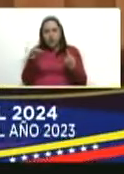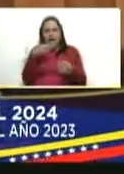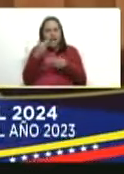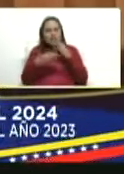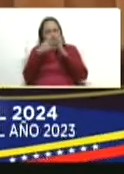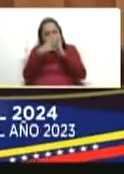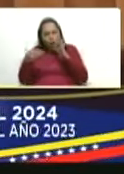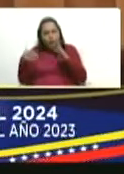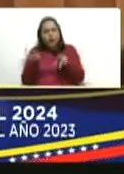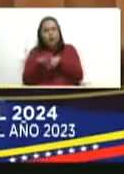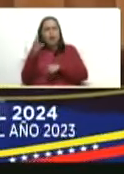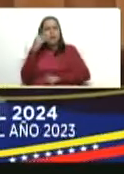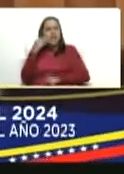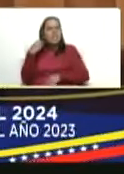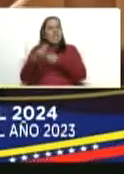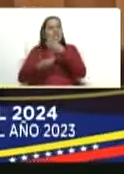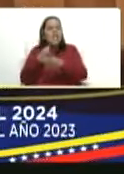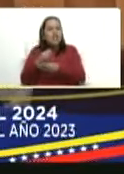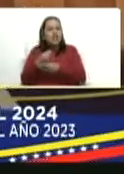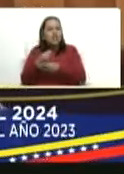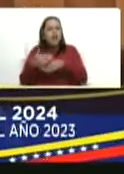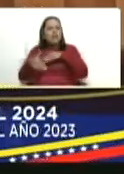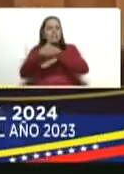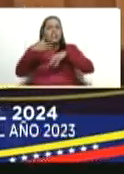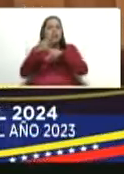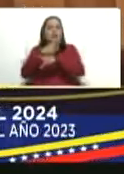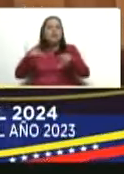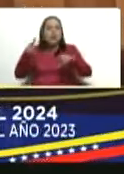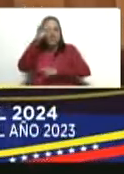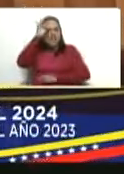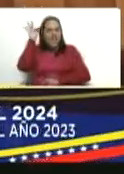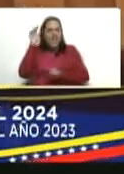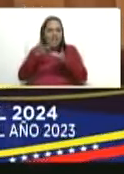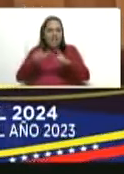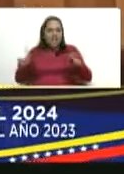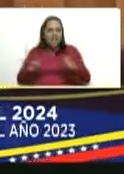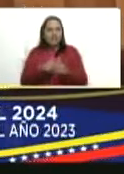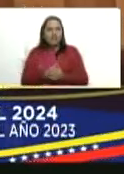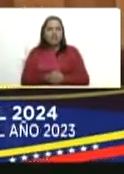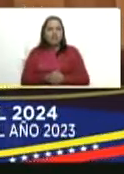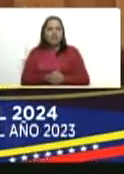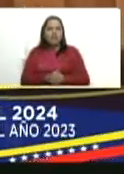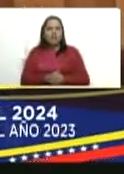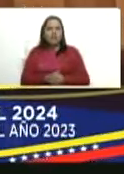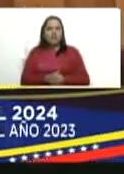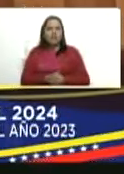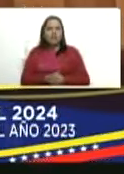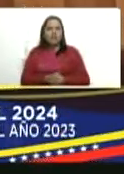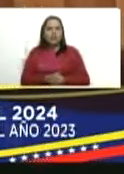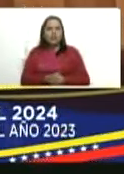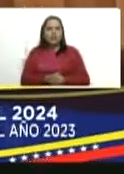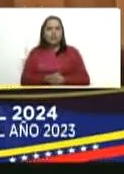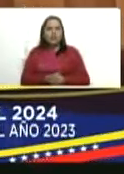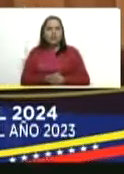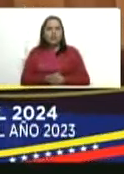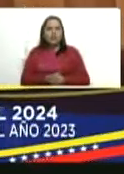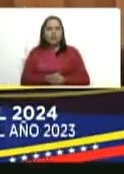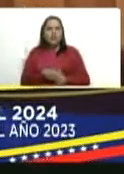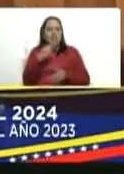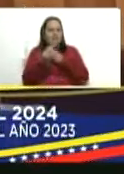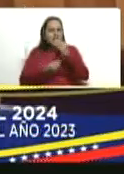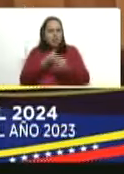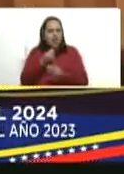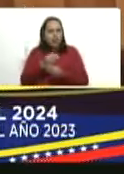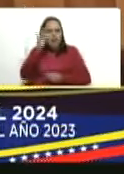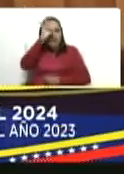exitosa aplicada en el Ministerio Público, en la Fiscalía General, por parte